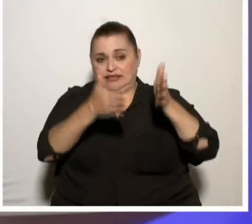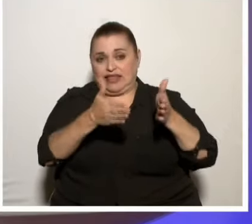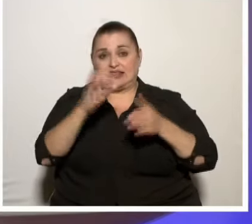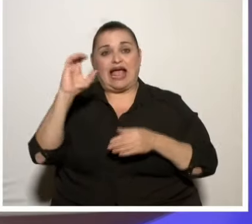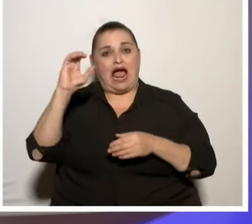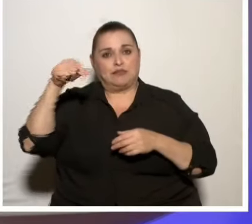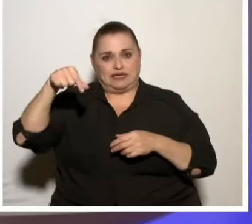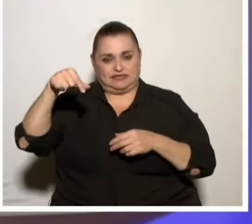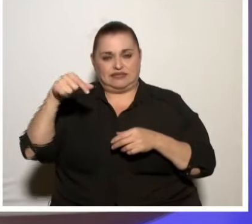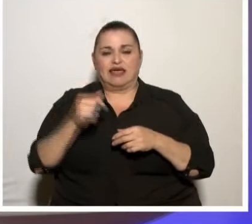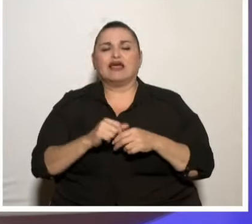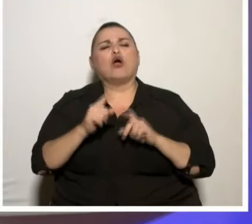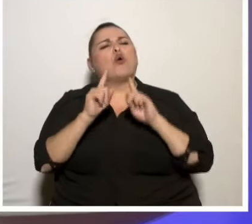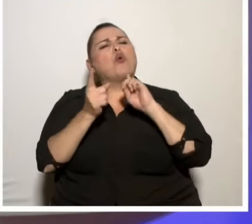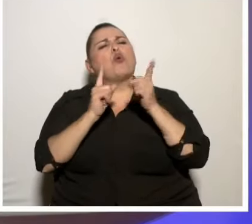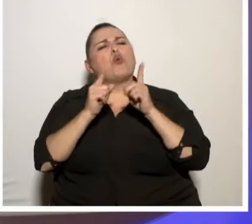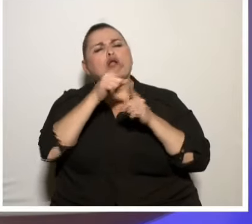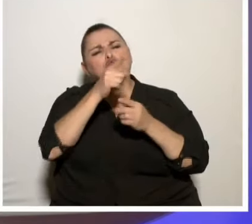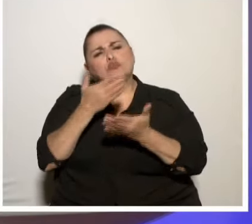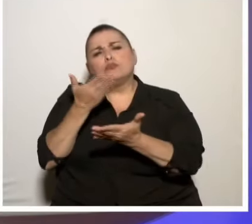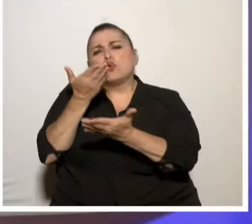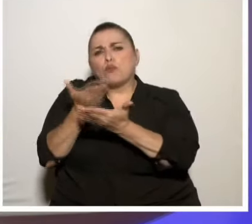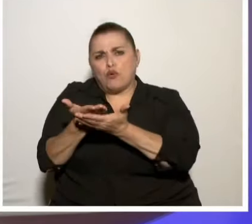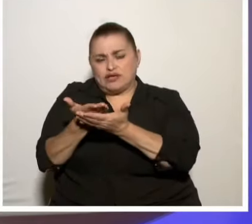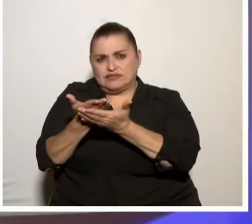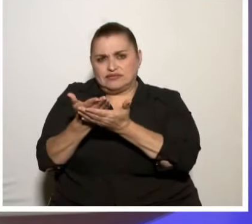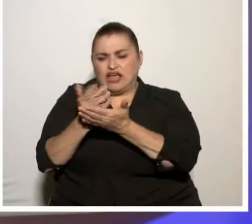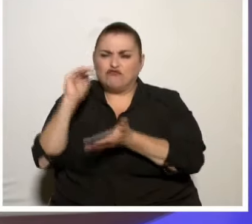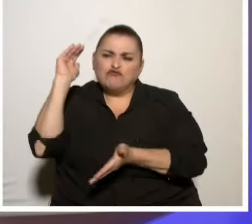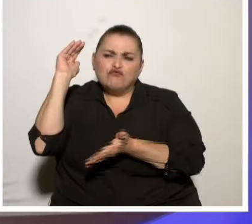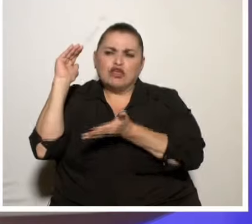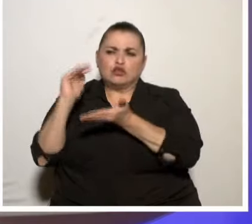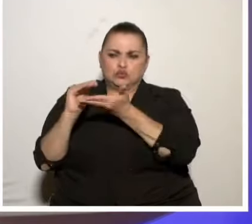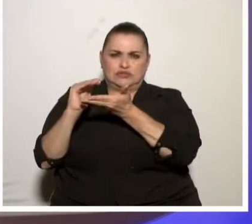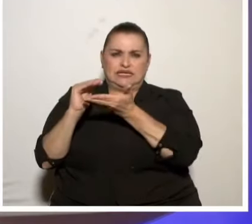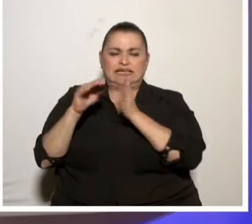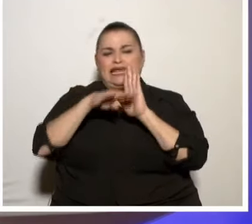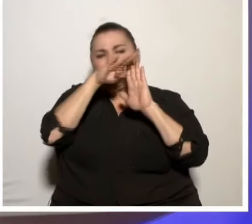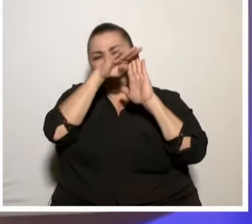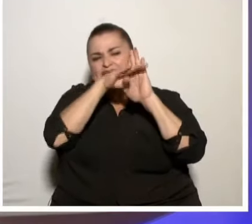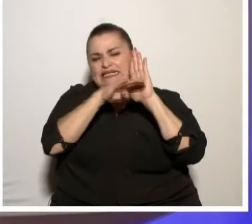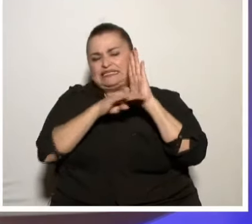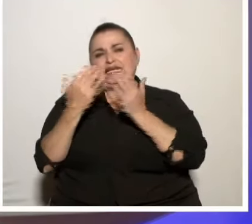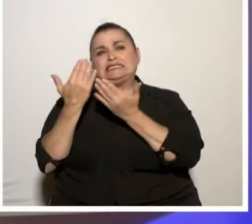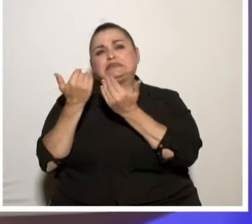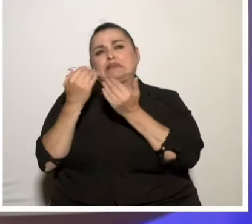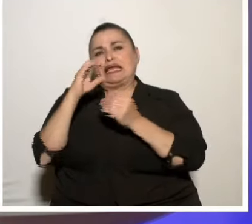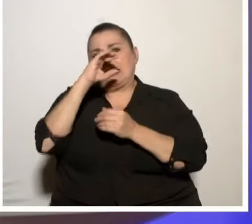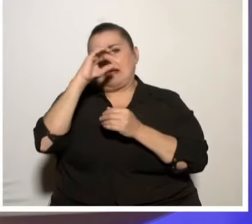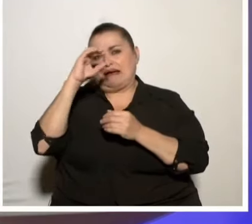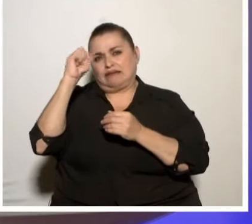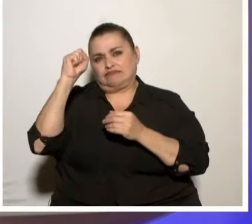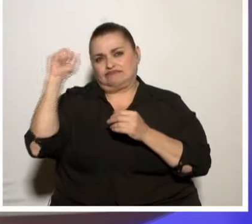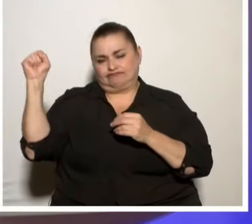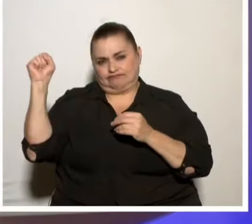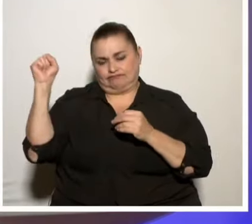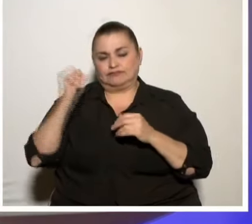es la siguiente: ¿cuál es su propuesta para reducir las listas de espera en la Caja Costarricense del Seguro